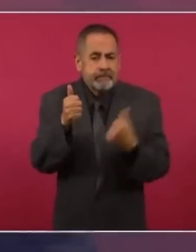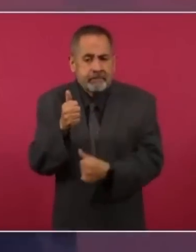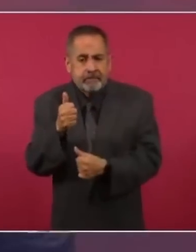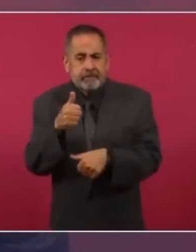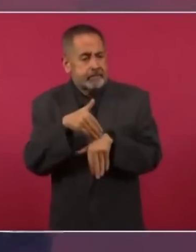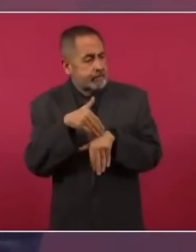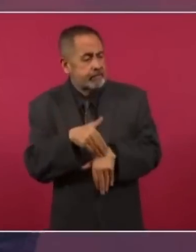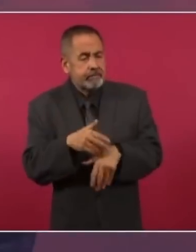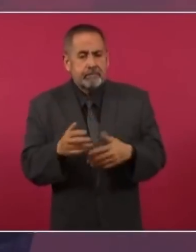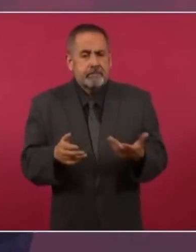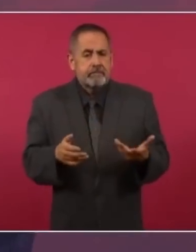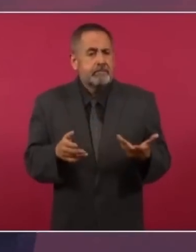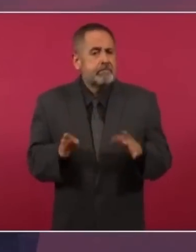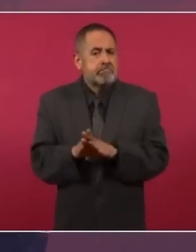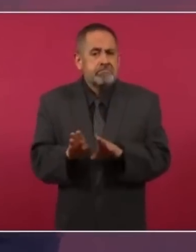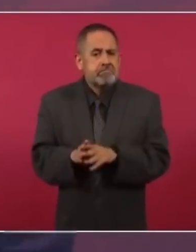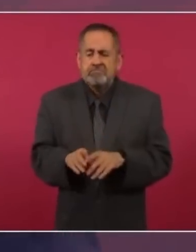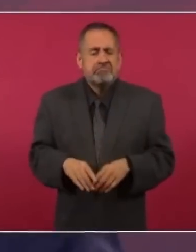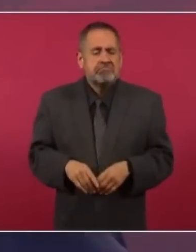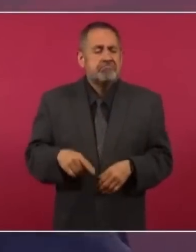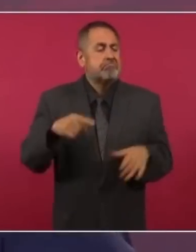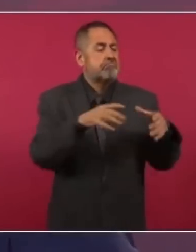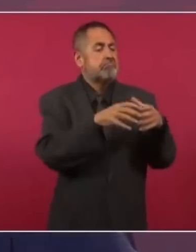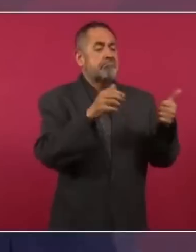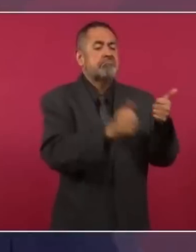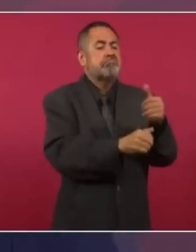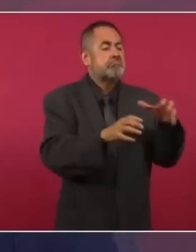de una minoría rapaz